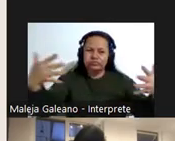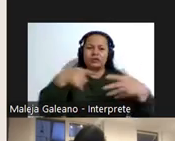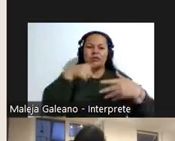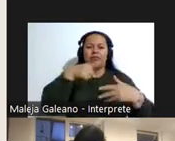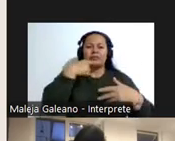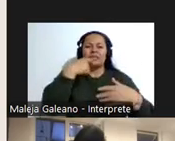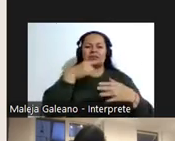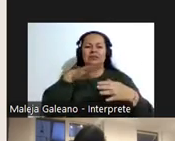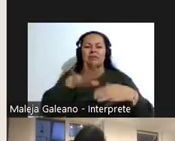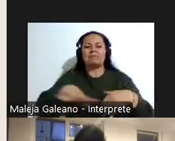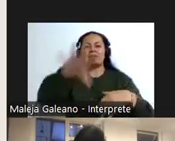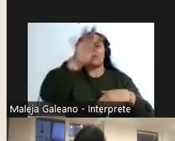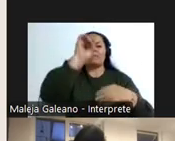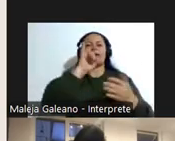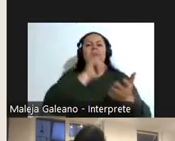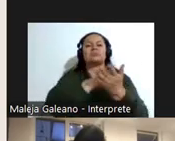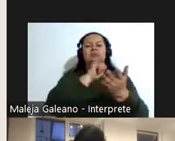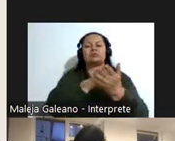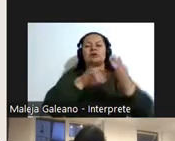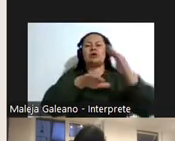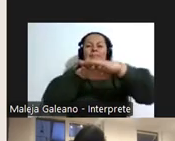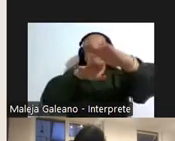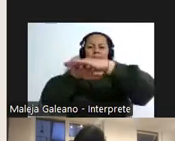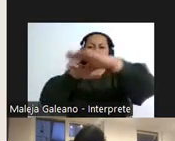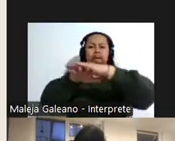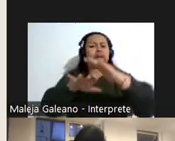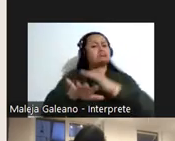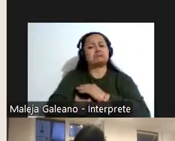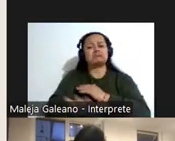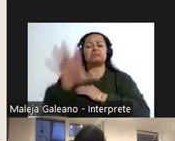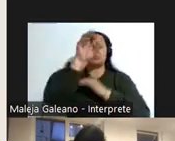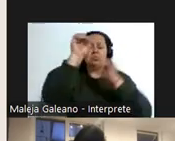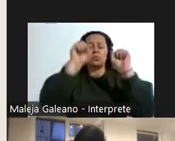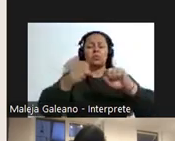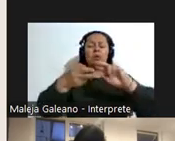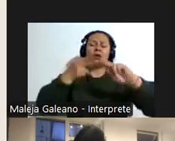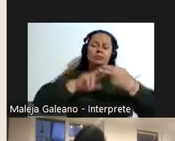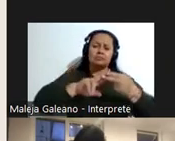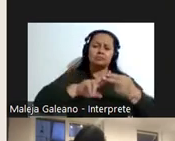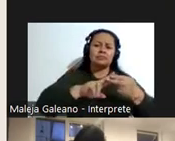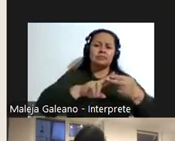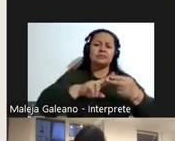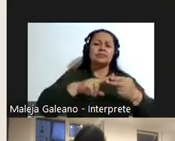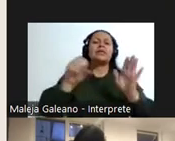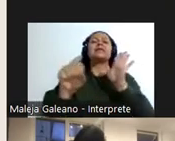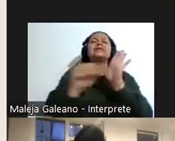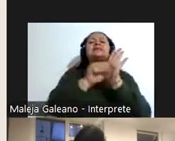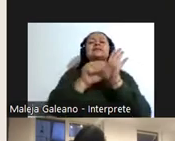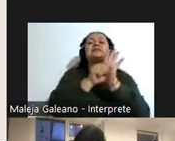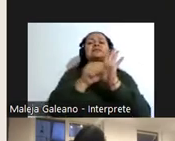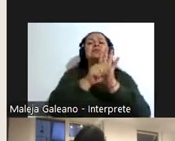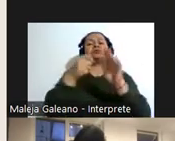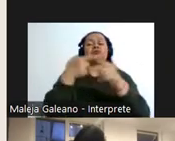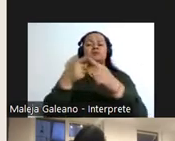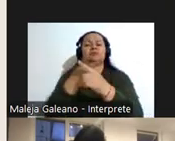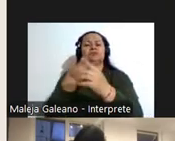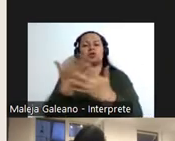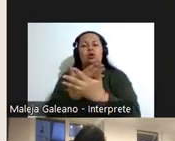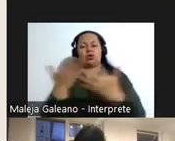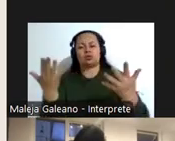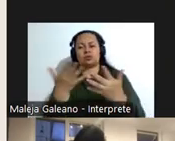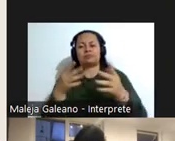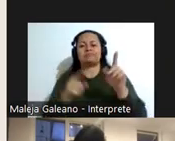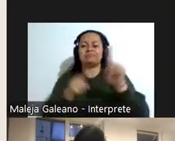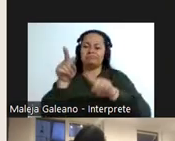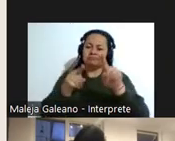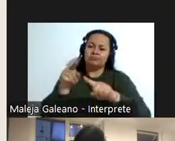aquí una invitación a decirles que podemos mapearlo todo. Podemos simbolizar muchas cosas. Si acaso